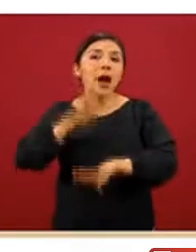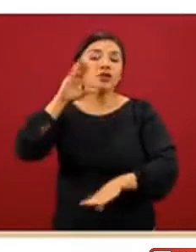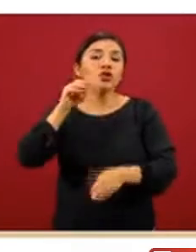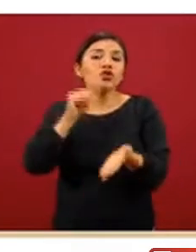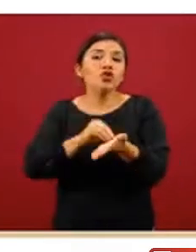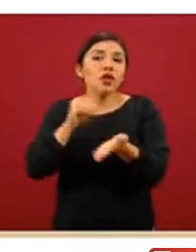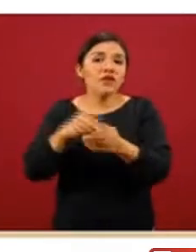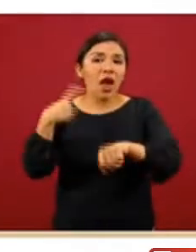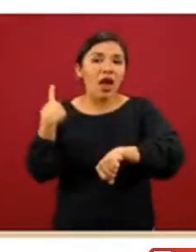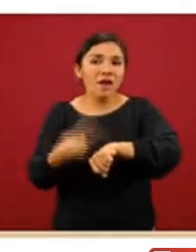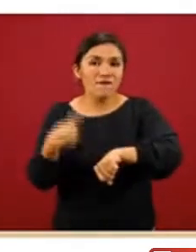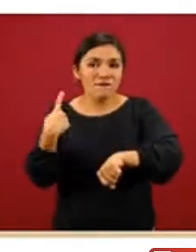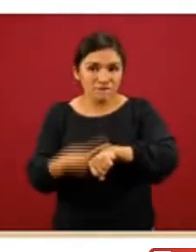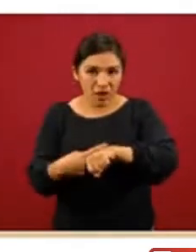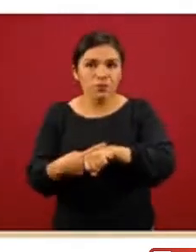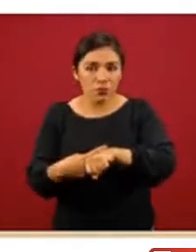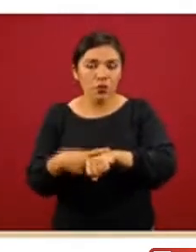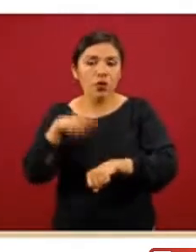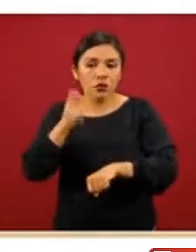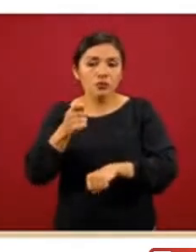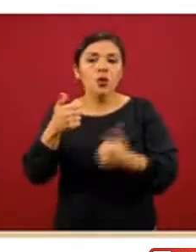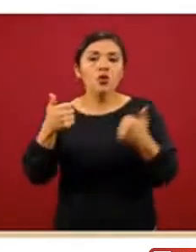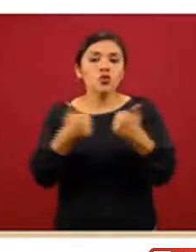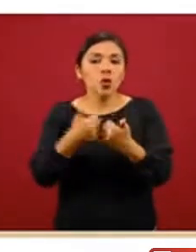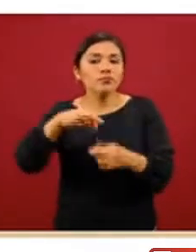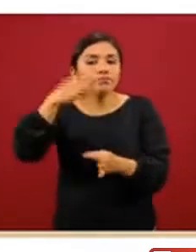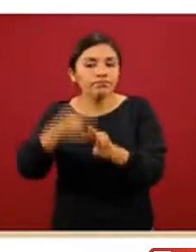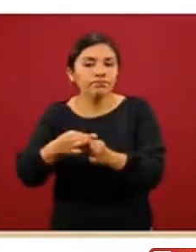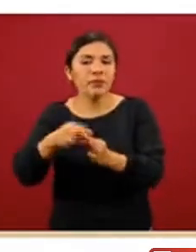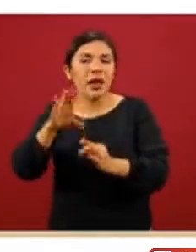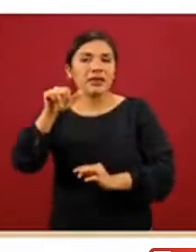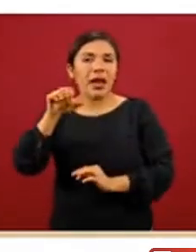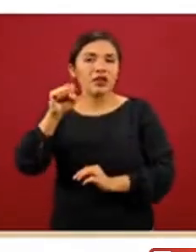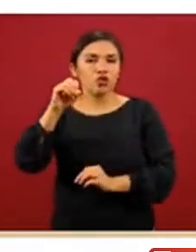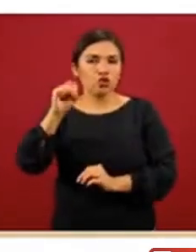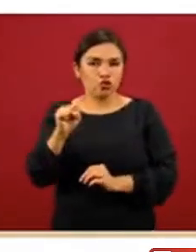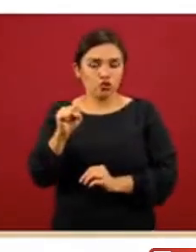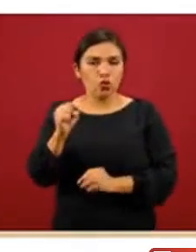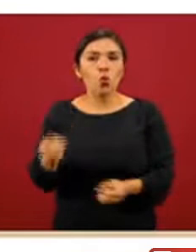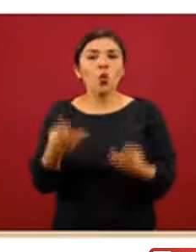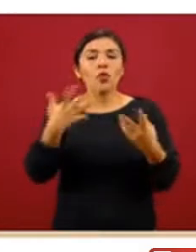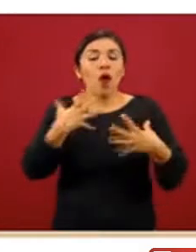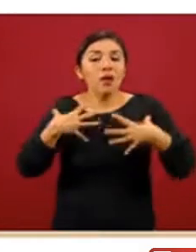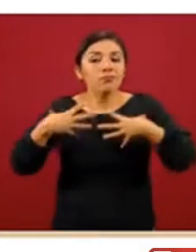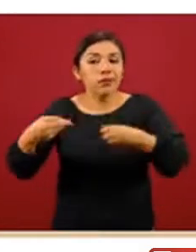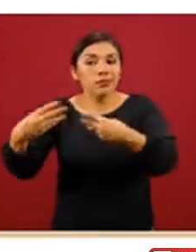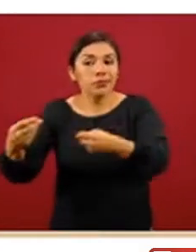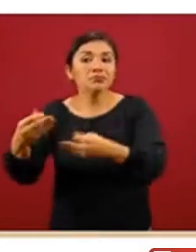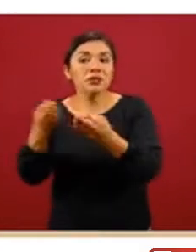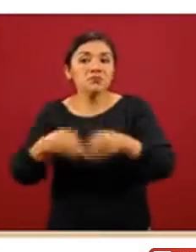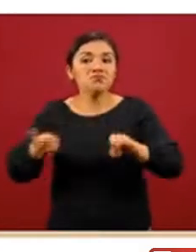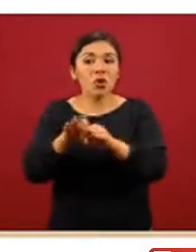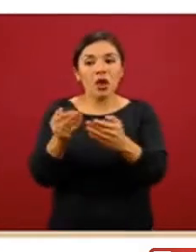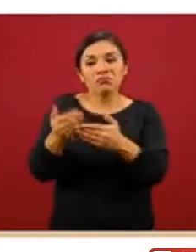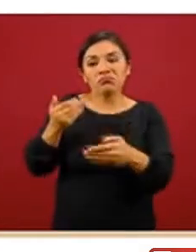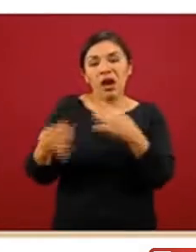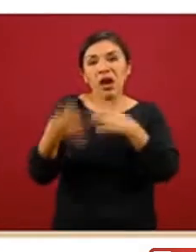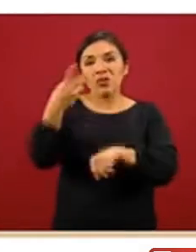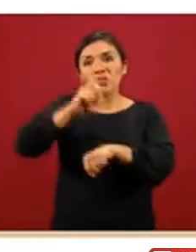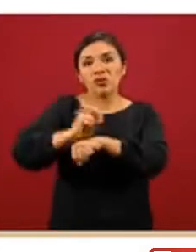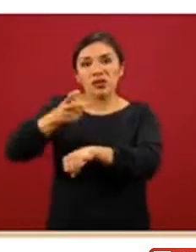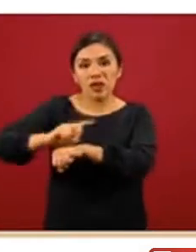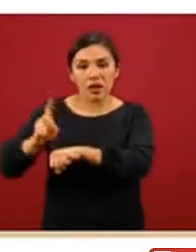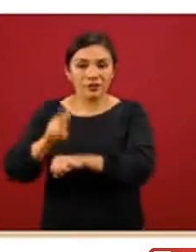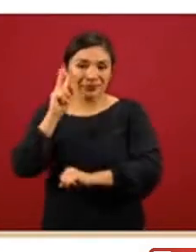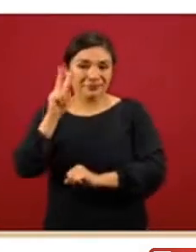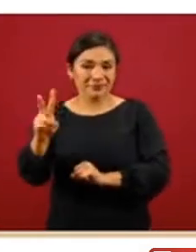actividad en relación al menos de confirmación de casos, es decir, hay una transmisión importante en los últimos 14 días y ahí